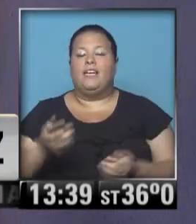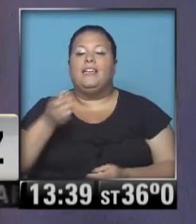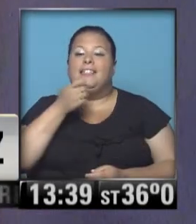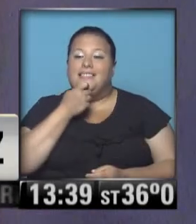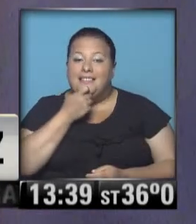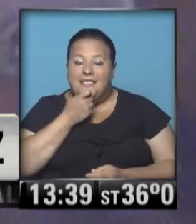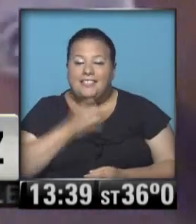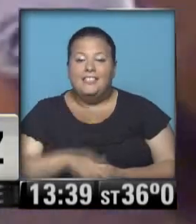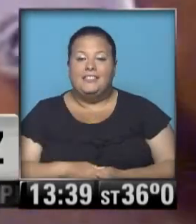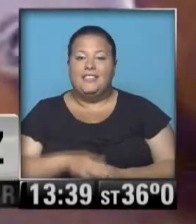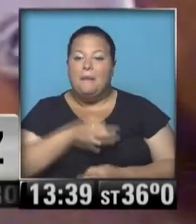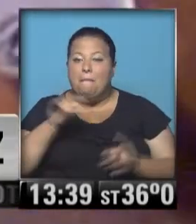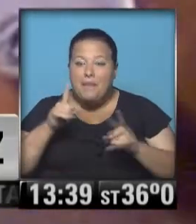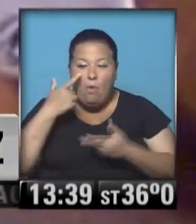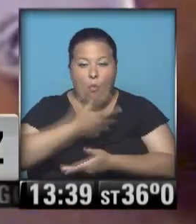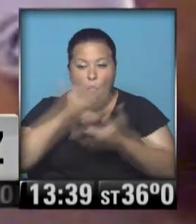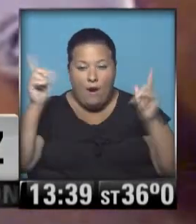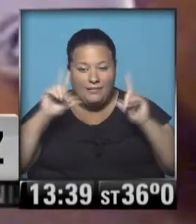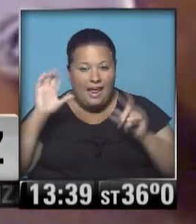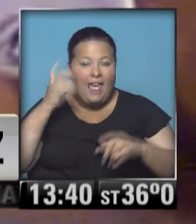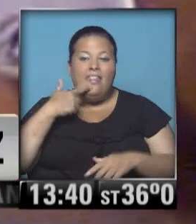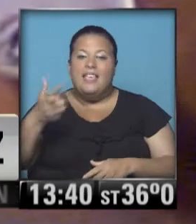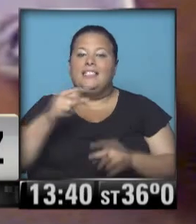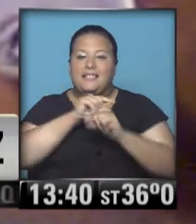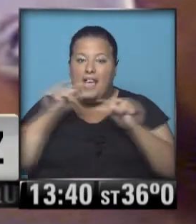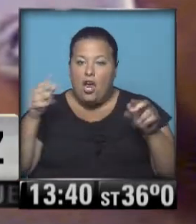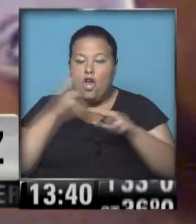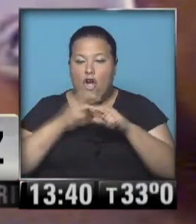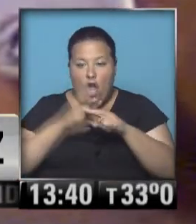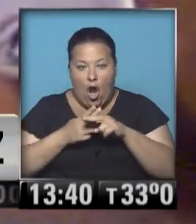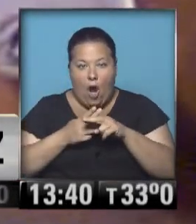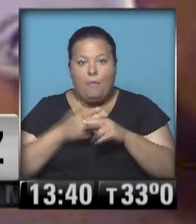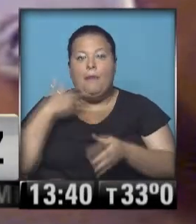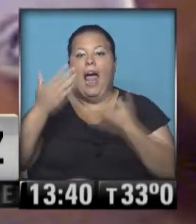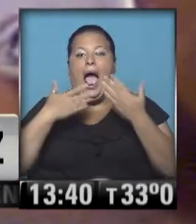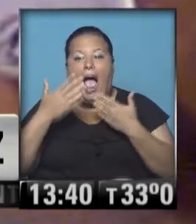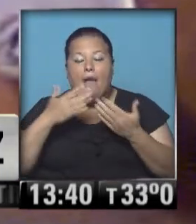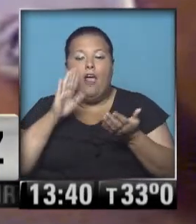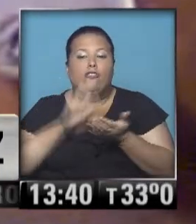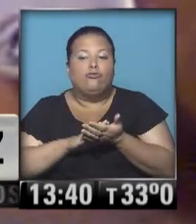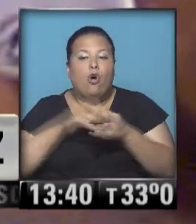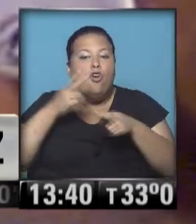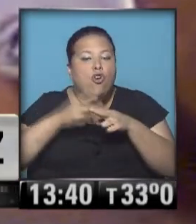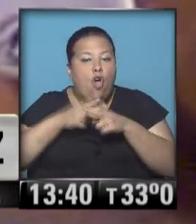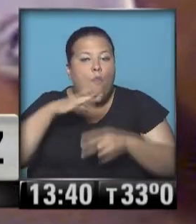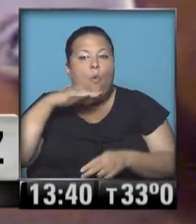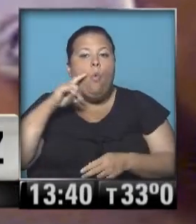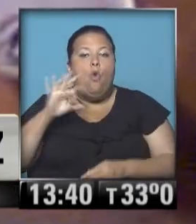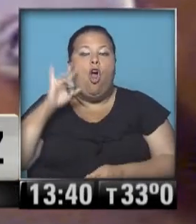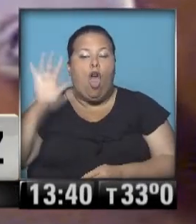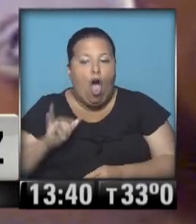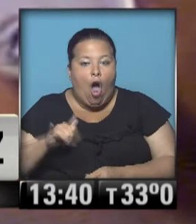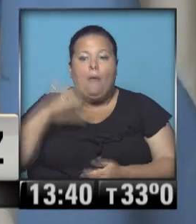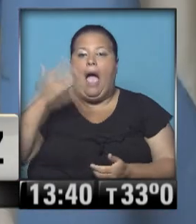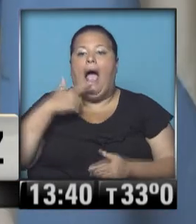como salió en los medios, que tenía la mención a las palabras específicas del nombre de Jorge Julio López, a la